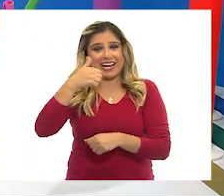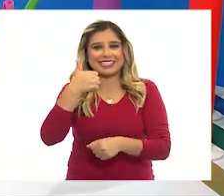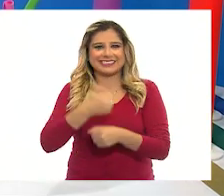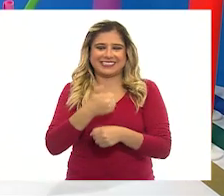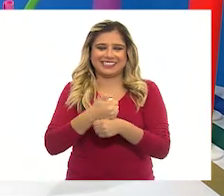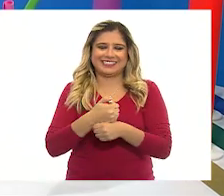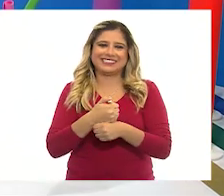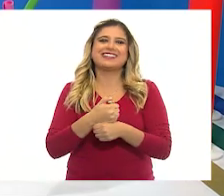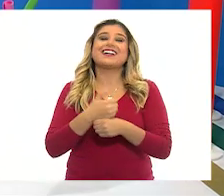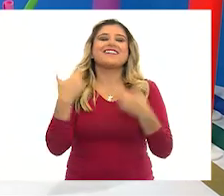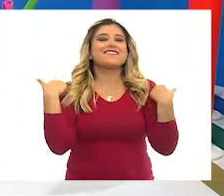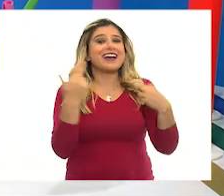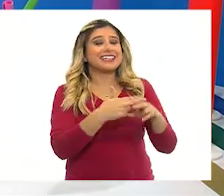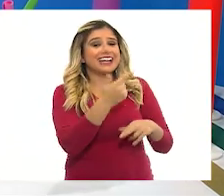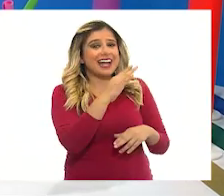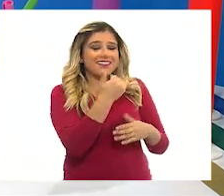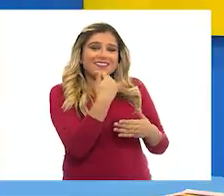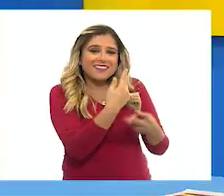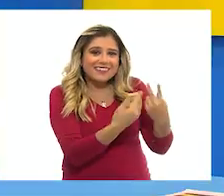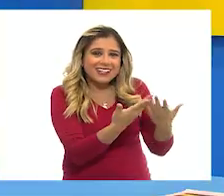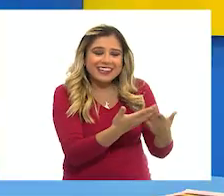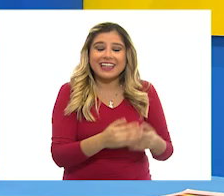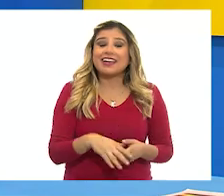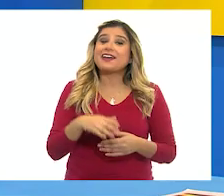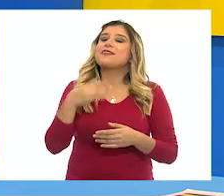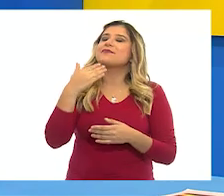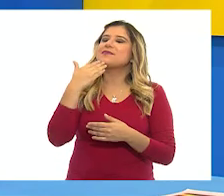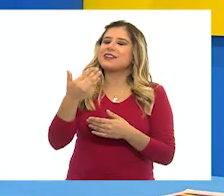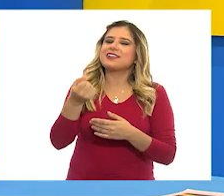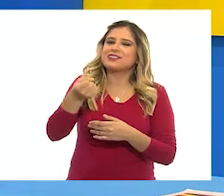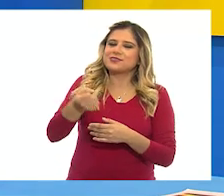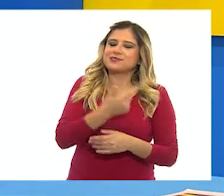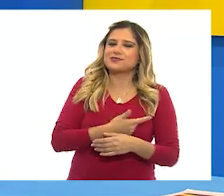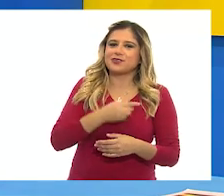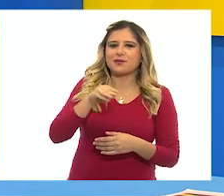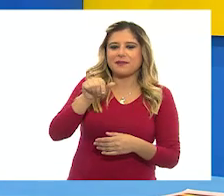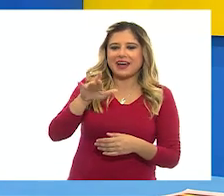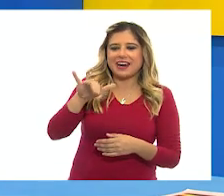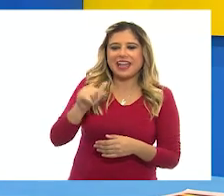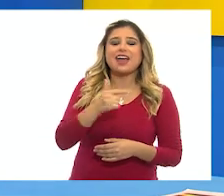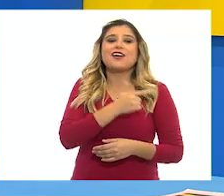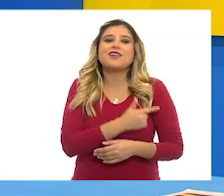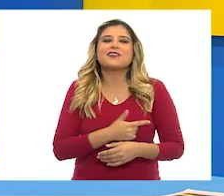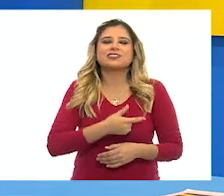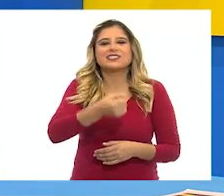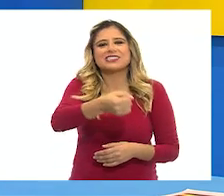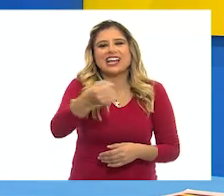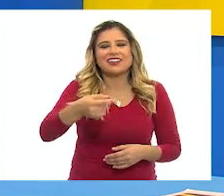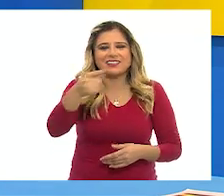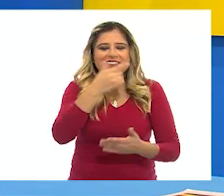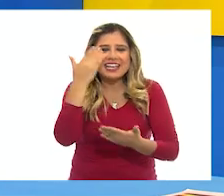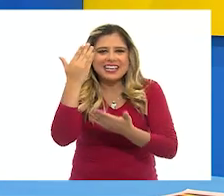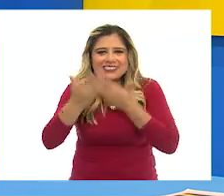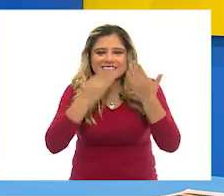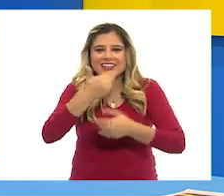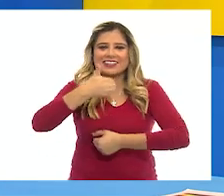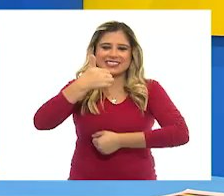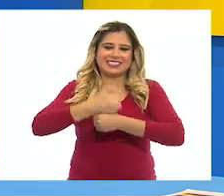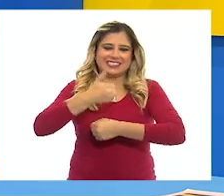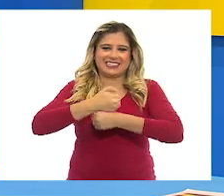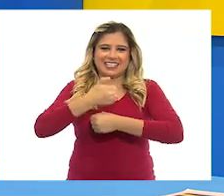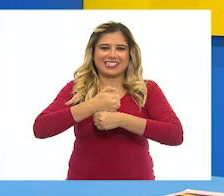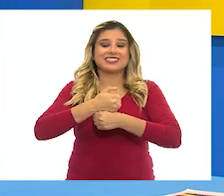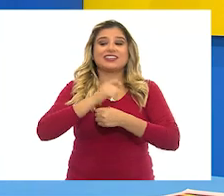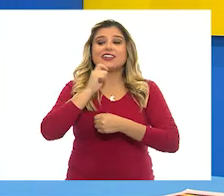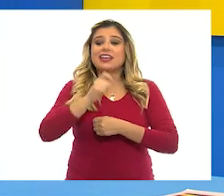grado. Maestra Gaby, bienvenida. Hola María, qué gusto saludarte y también qué gusto saludar a nuestros estudiantes de sexto grado que